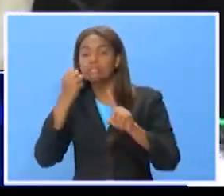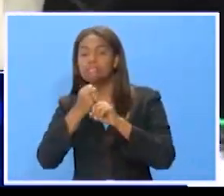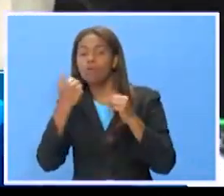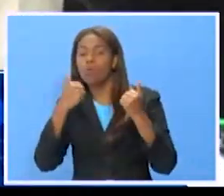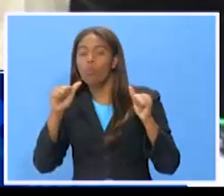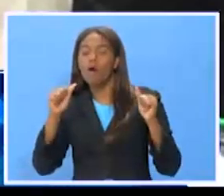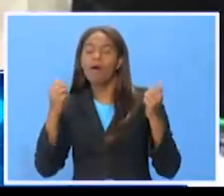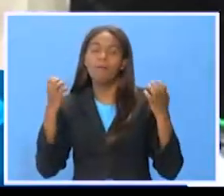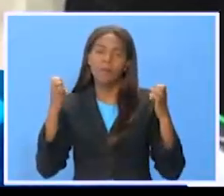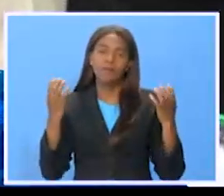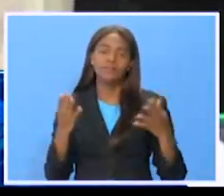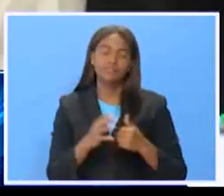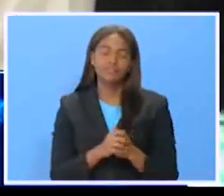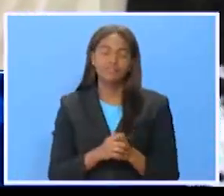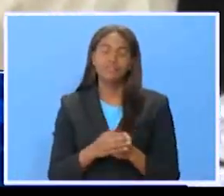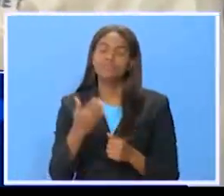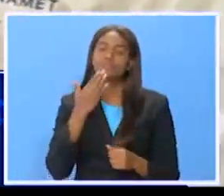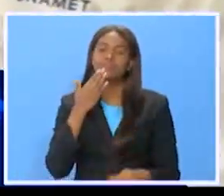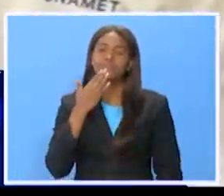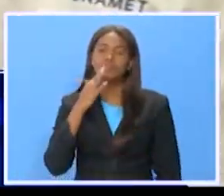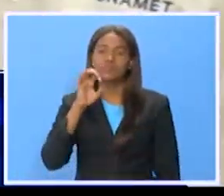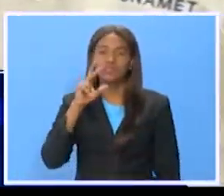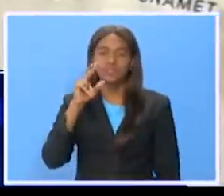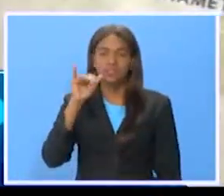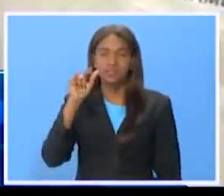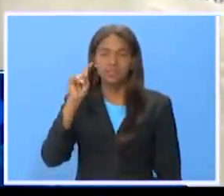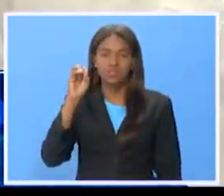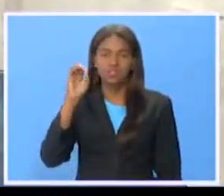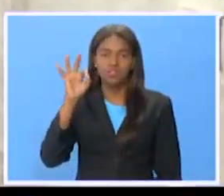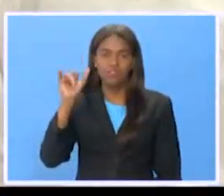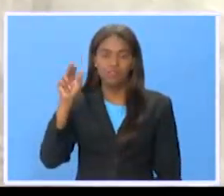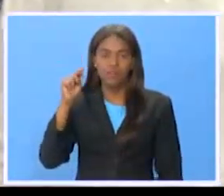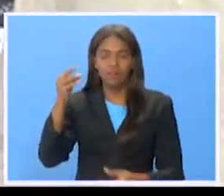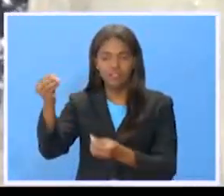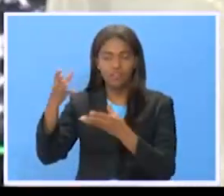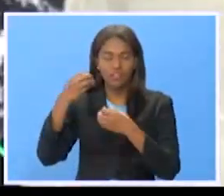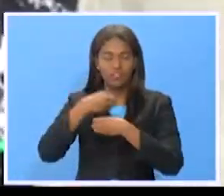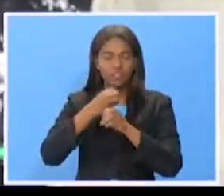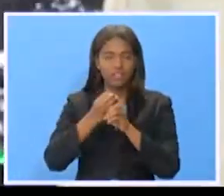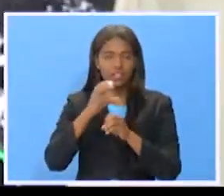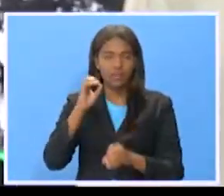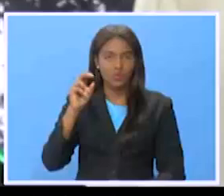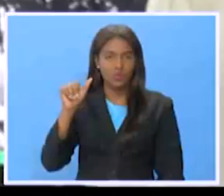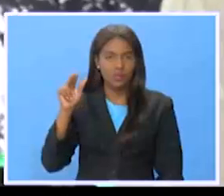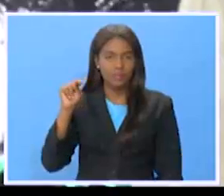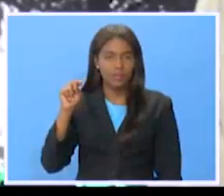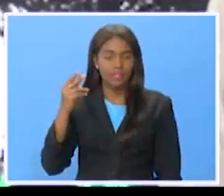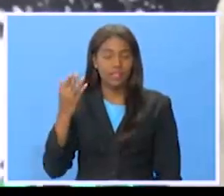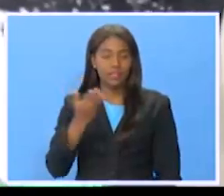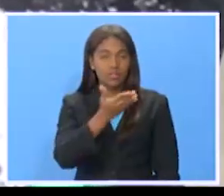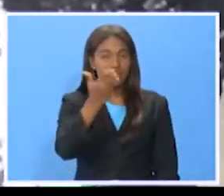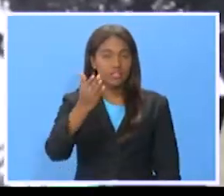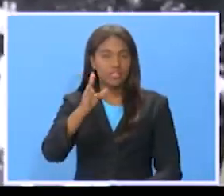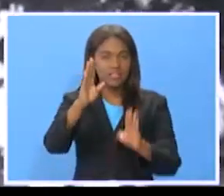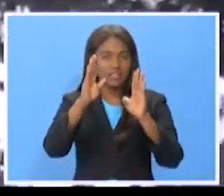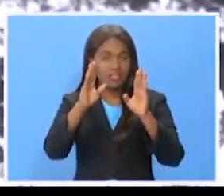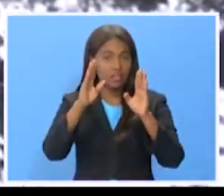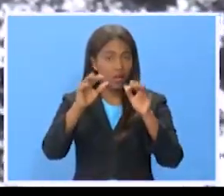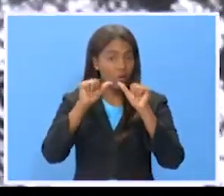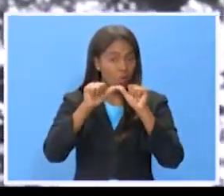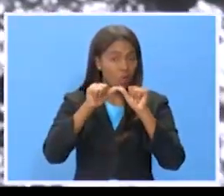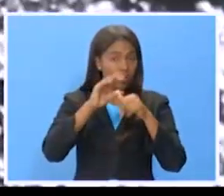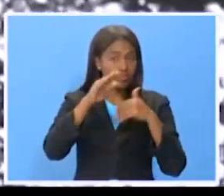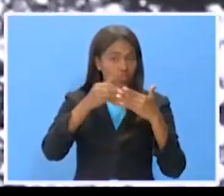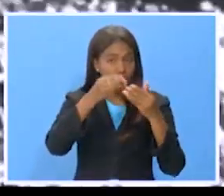presente. Bueno, muchas gracias a Heriberto Fabián de aquí del Centro de Pronósticos de la Oficina Nacional de Meteorología y a ustedes a estar pendiente a